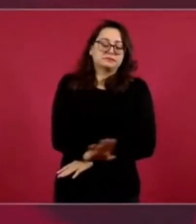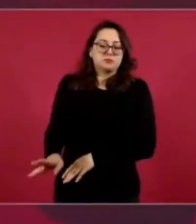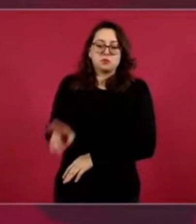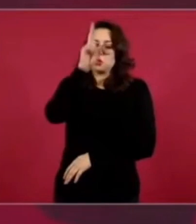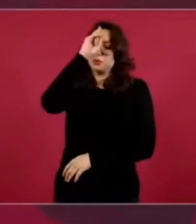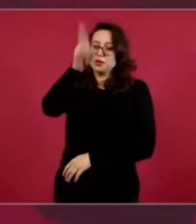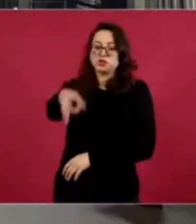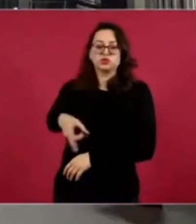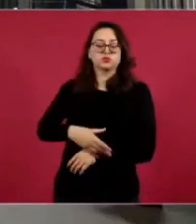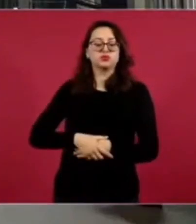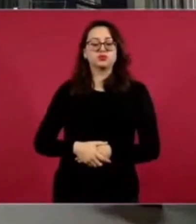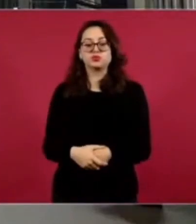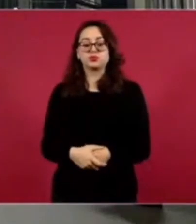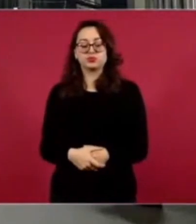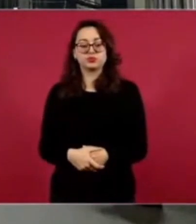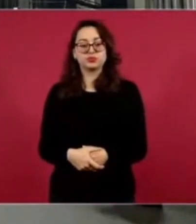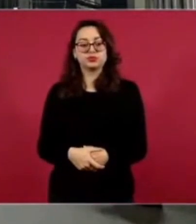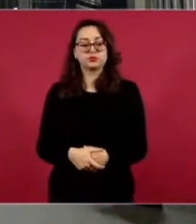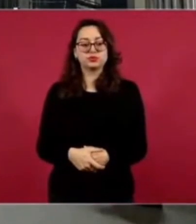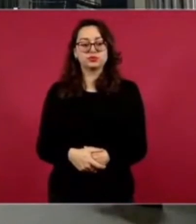Prohibido.